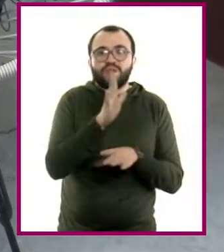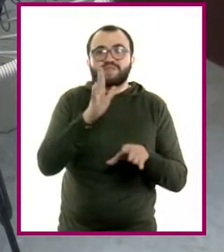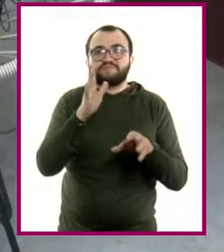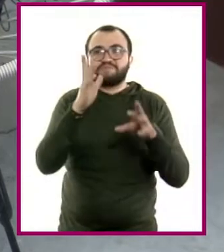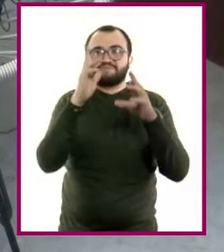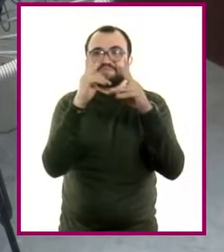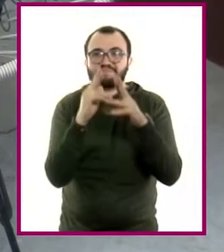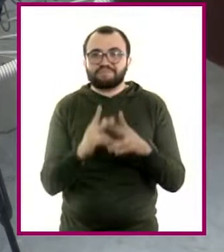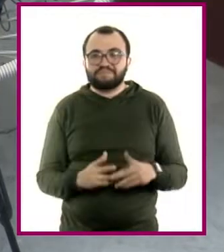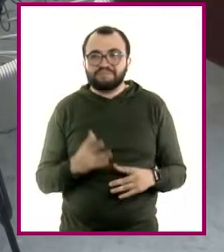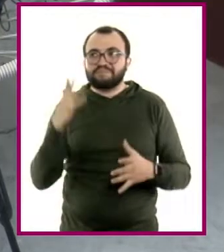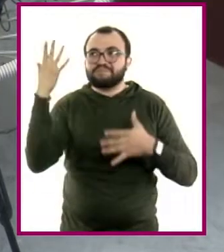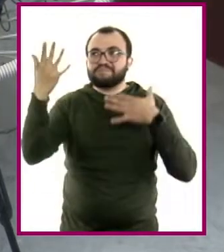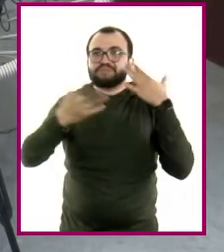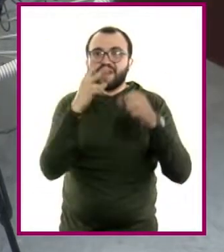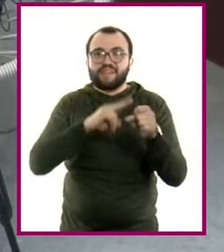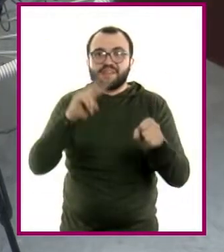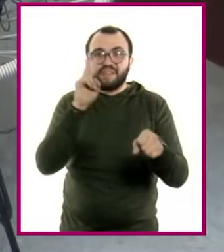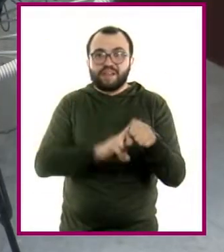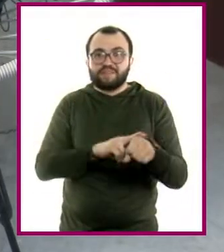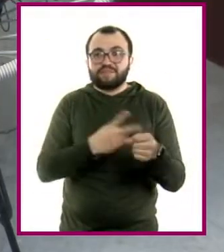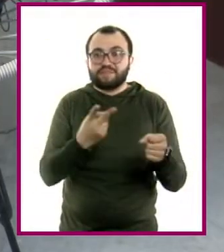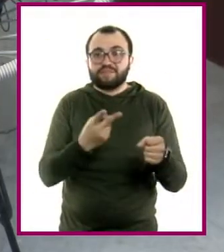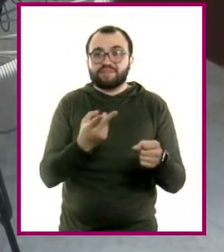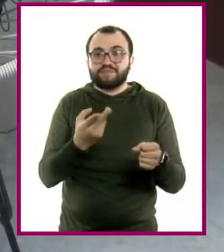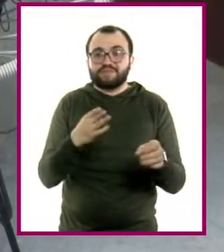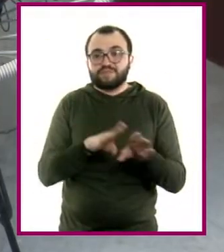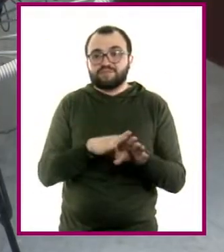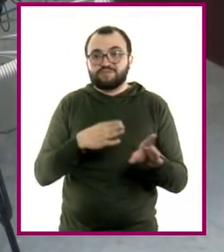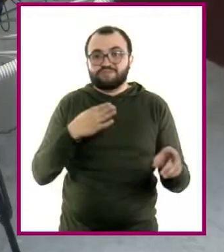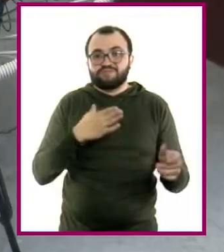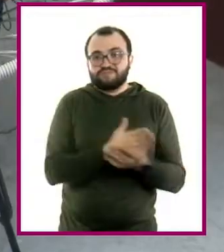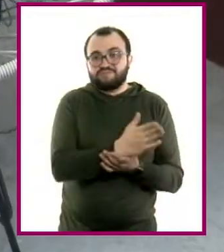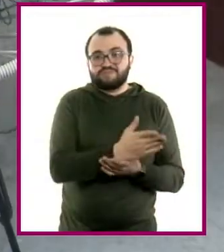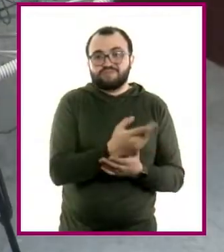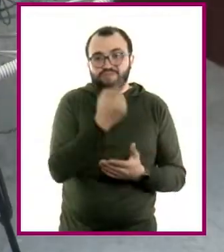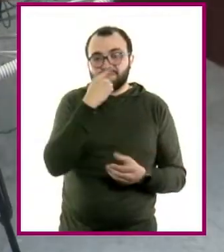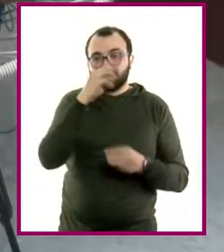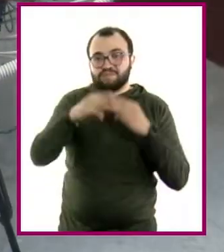una de las mayores amenazas para el planeta. Es hora de investigar.